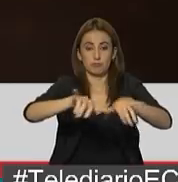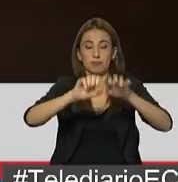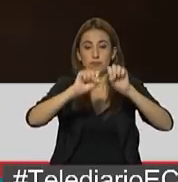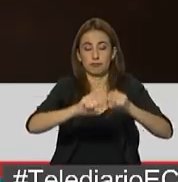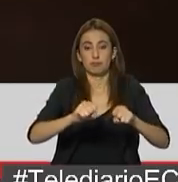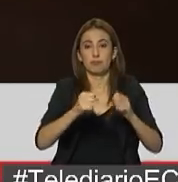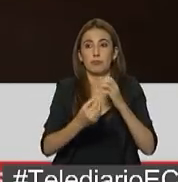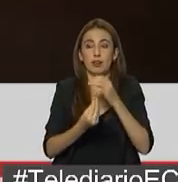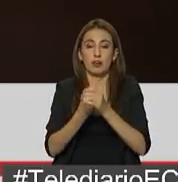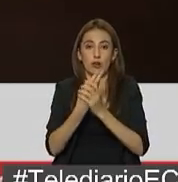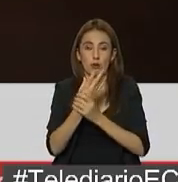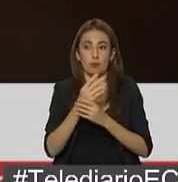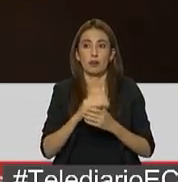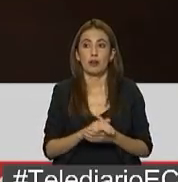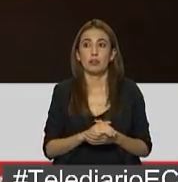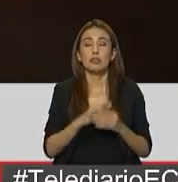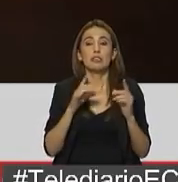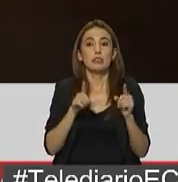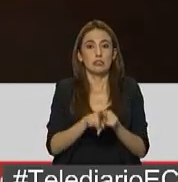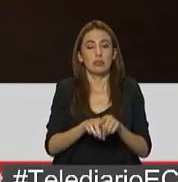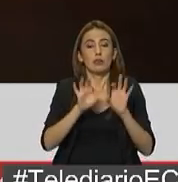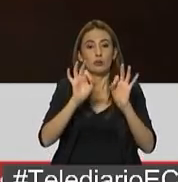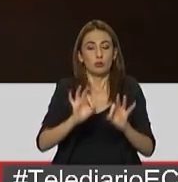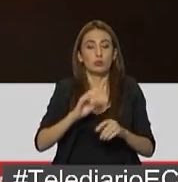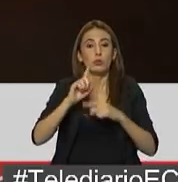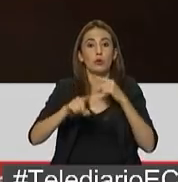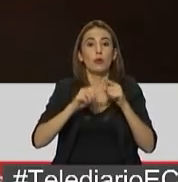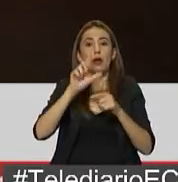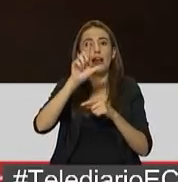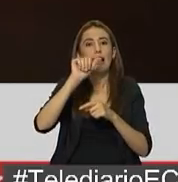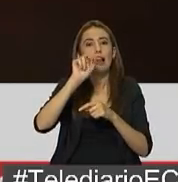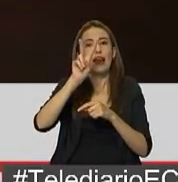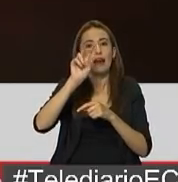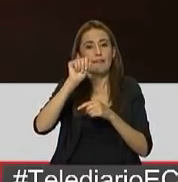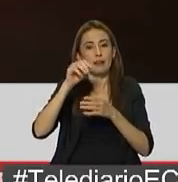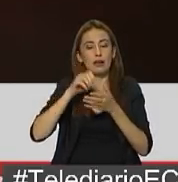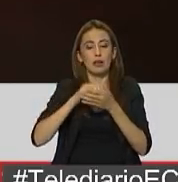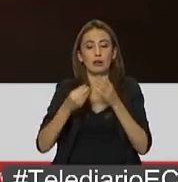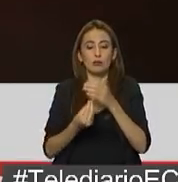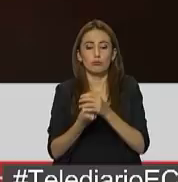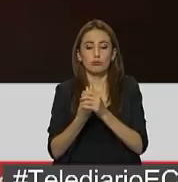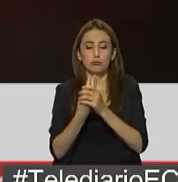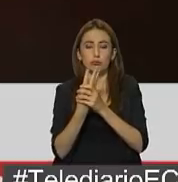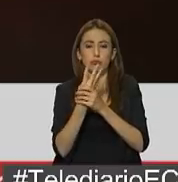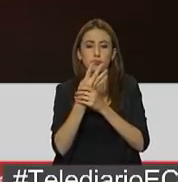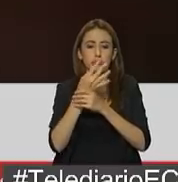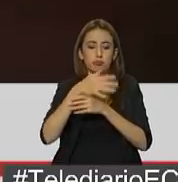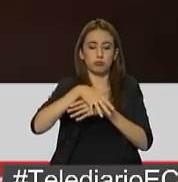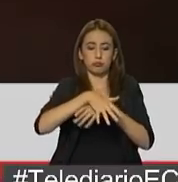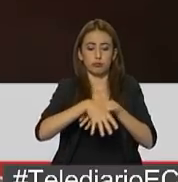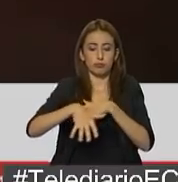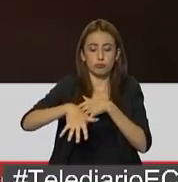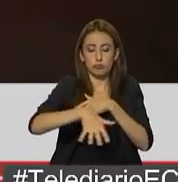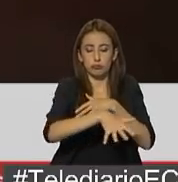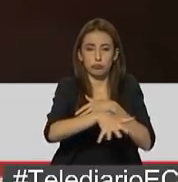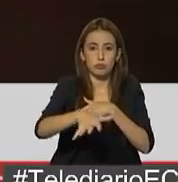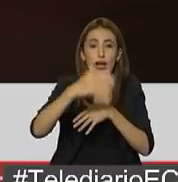río Volcán. Y esto es justamente por el flujo de lava que está descendiendo por ahí y que, claro, una vez que este